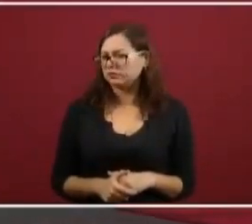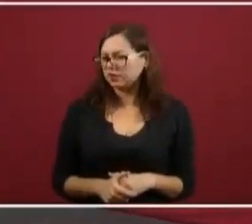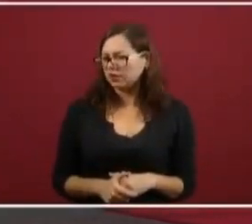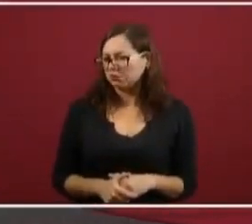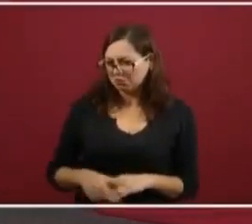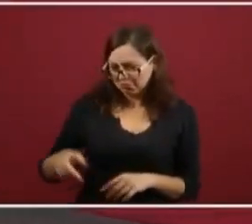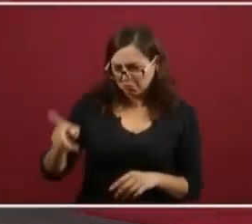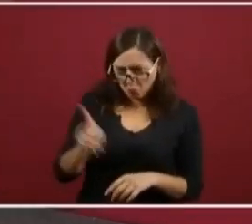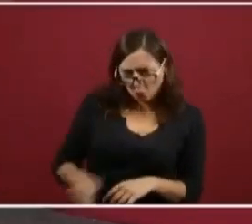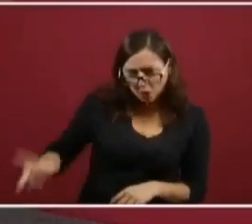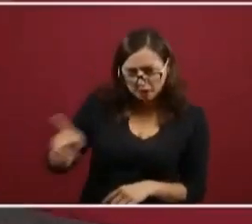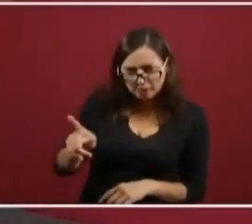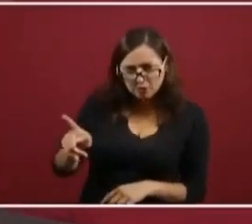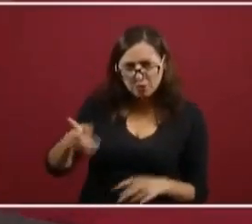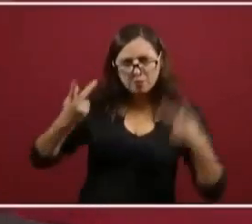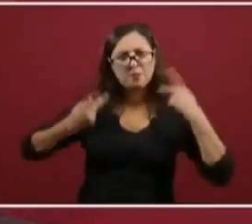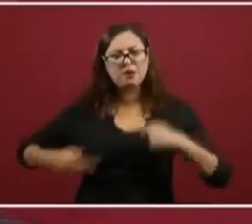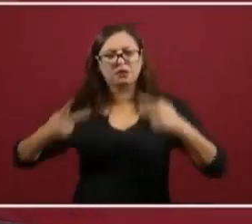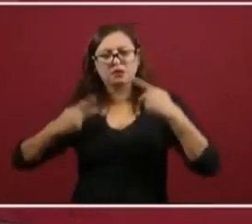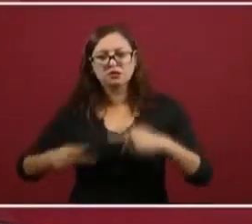aceptaría de